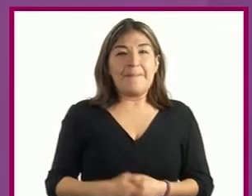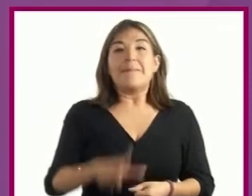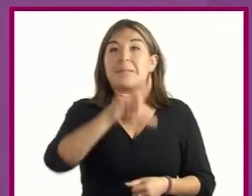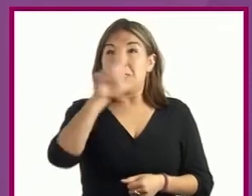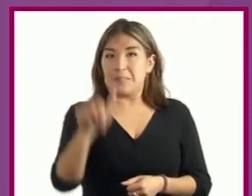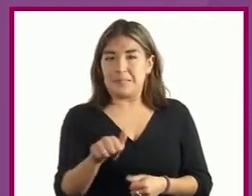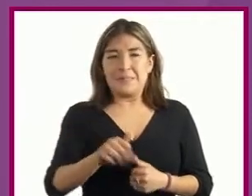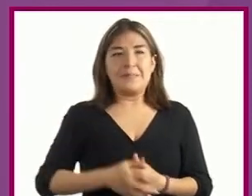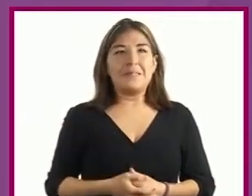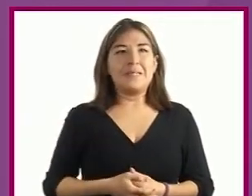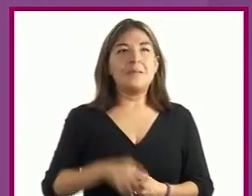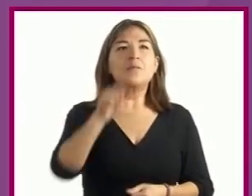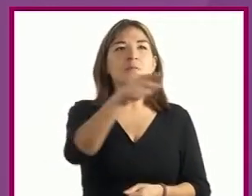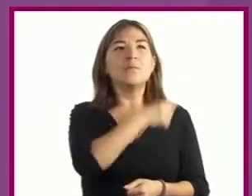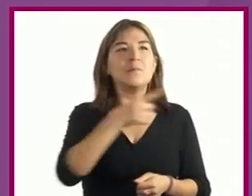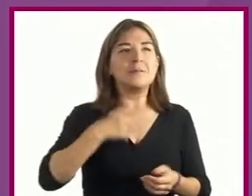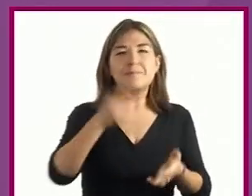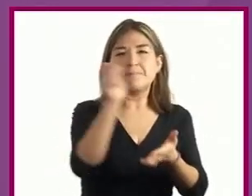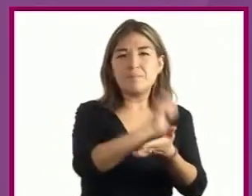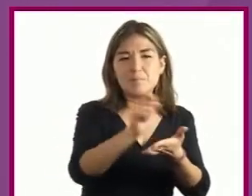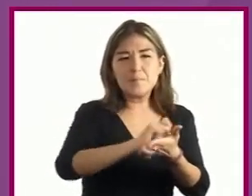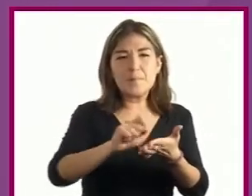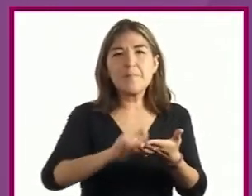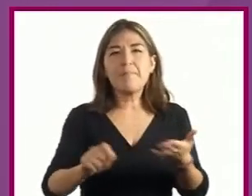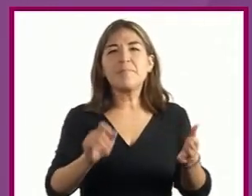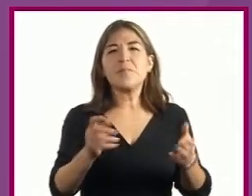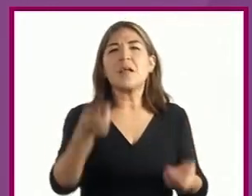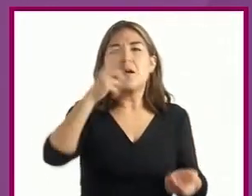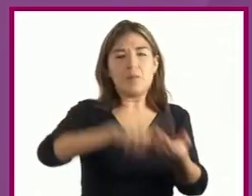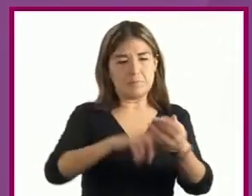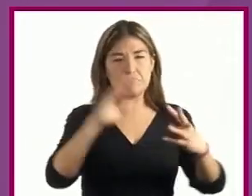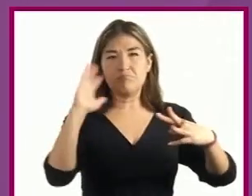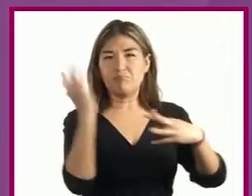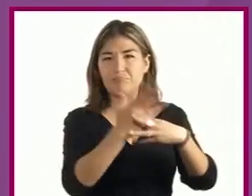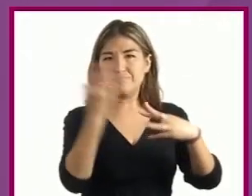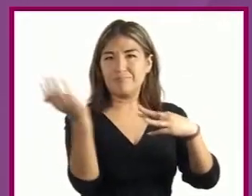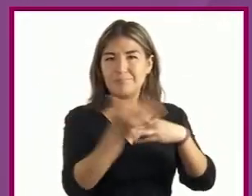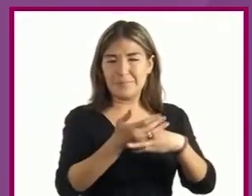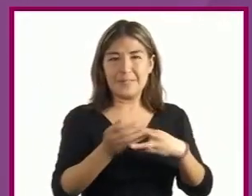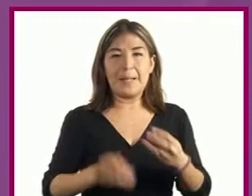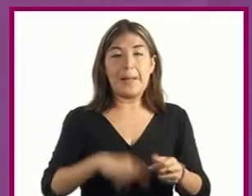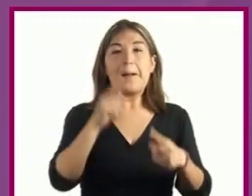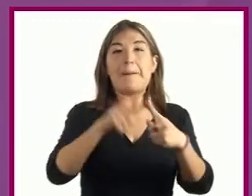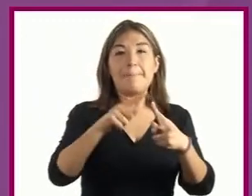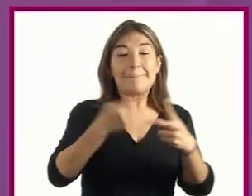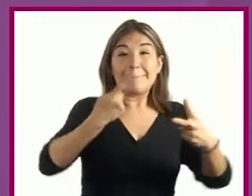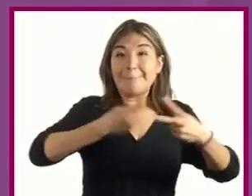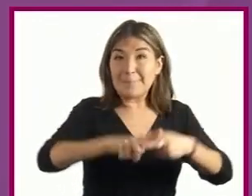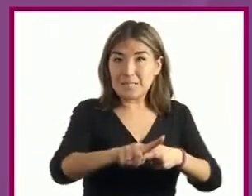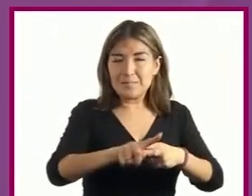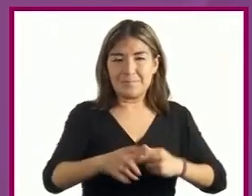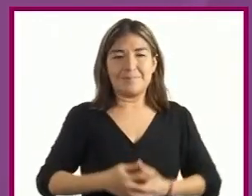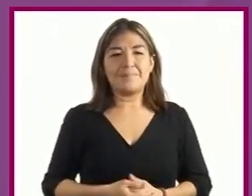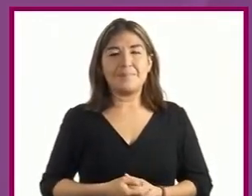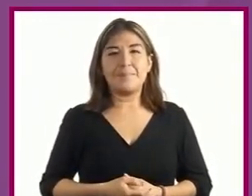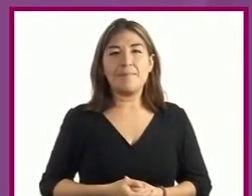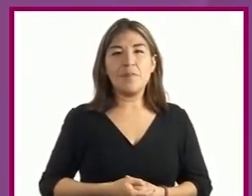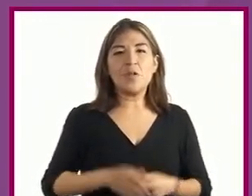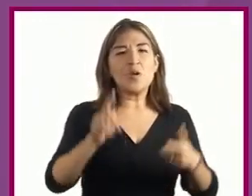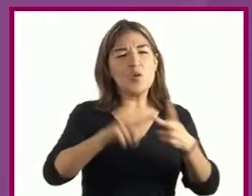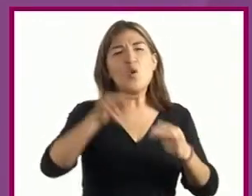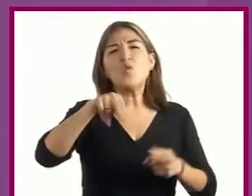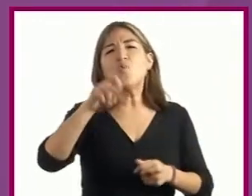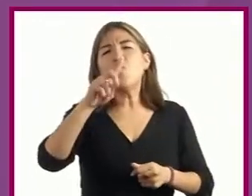Después, escribe el argumento, dividiéndolo en 3 partes: inicio o planteamiento, nudo